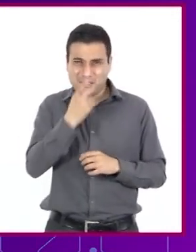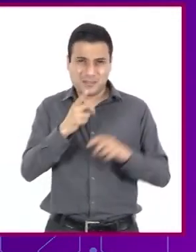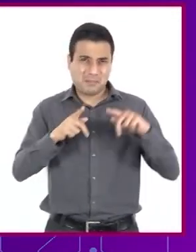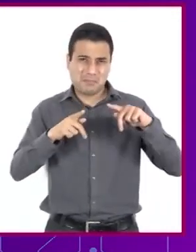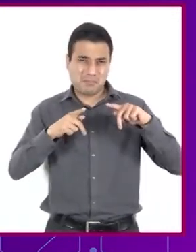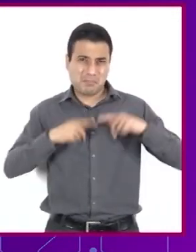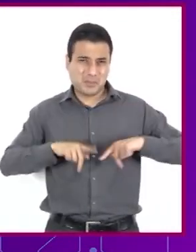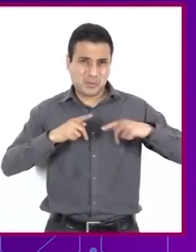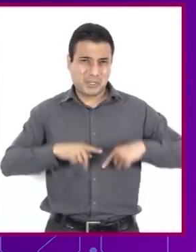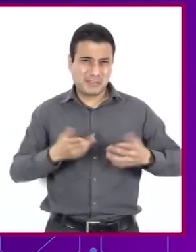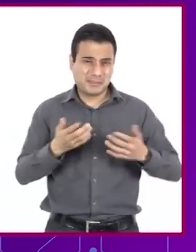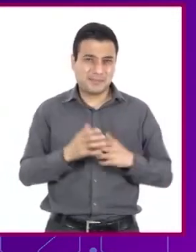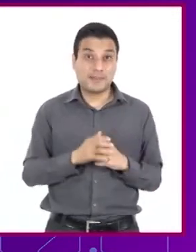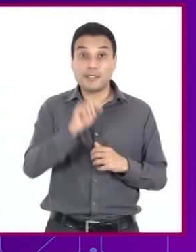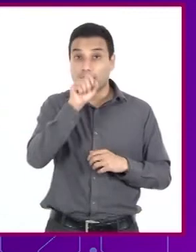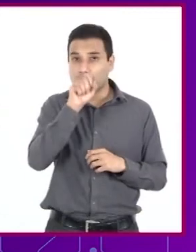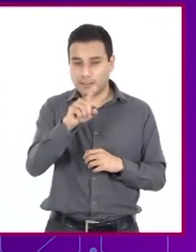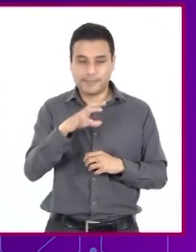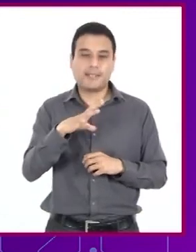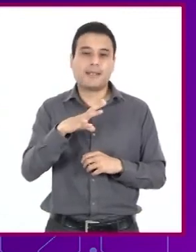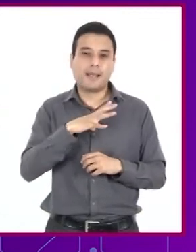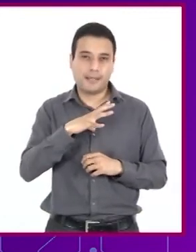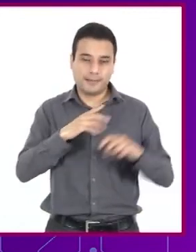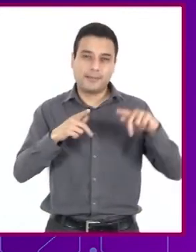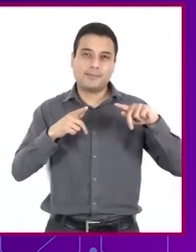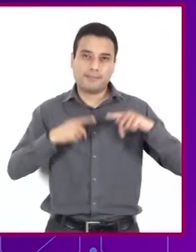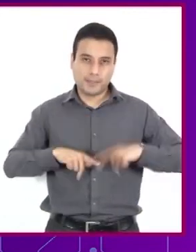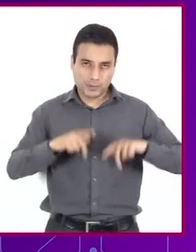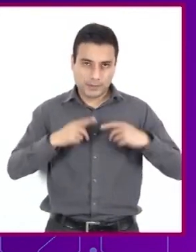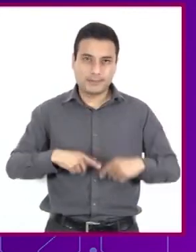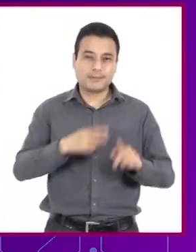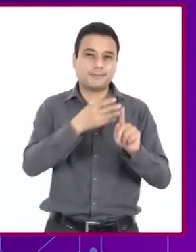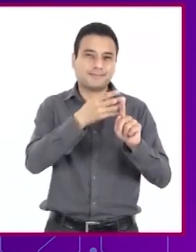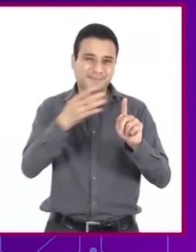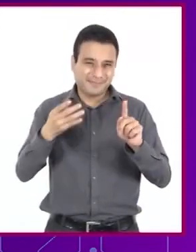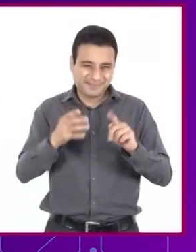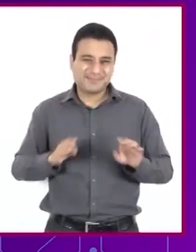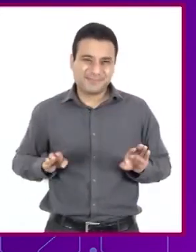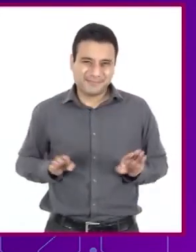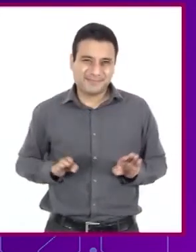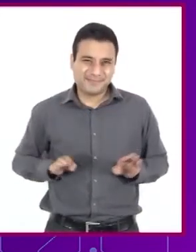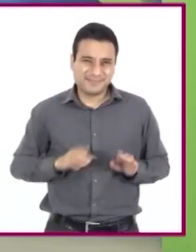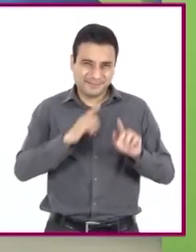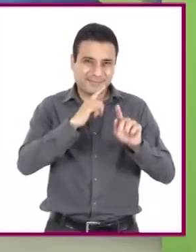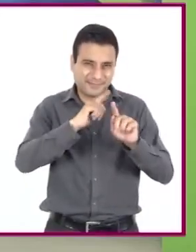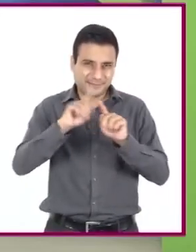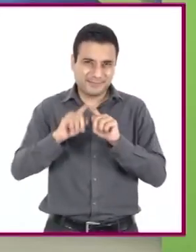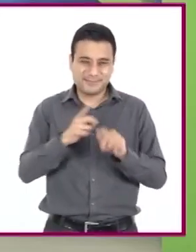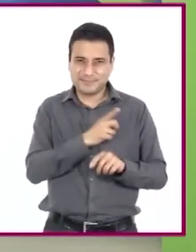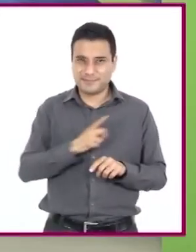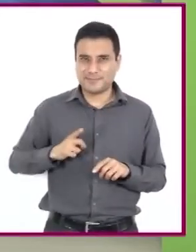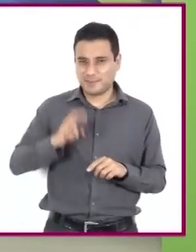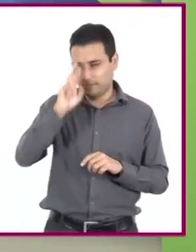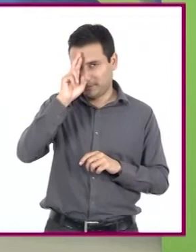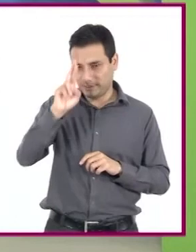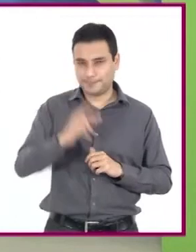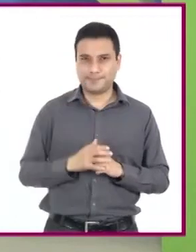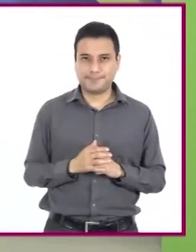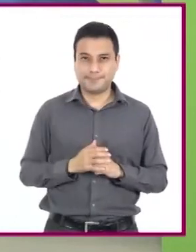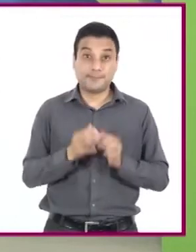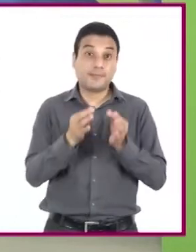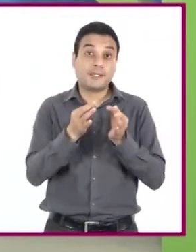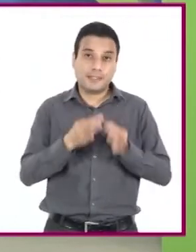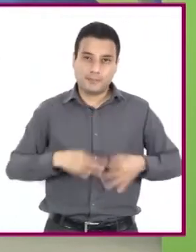binarias e intersexuales que no entran en ninguna de estas categorías. Es